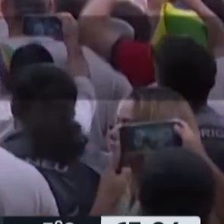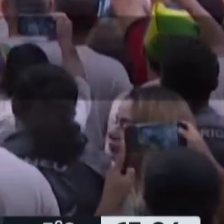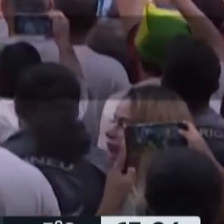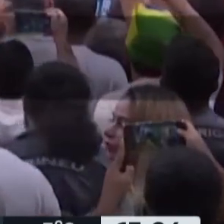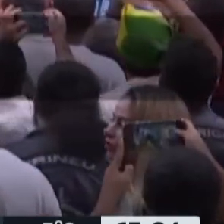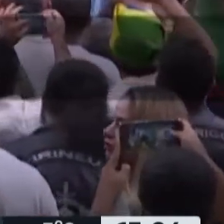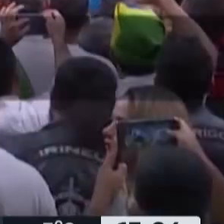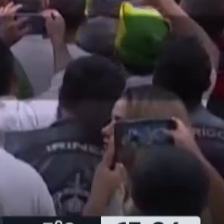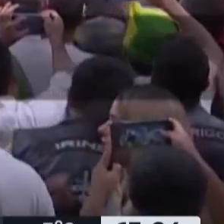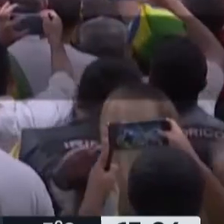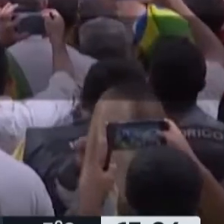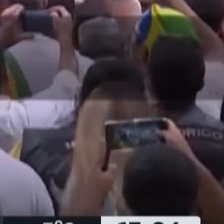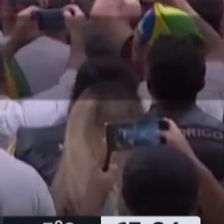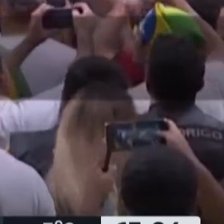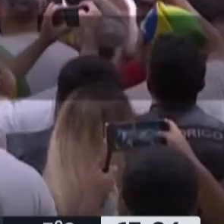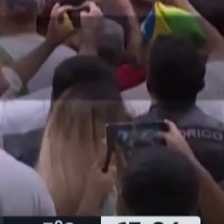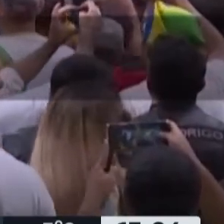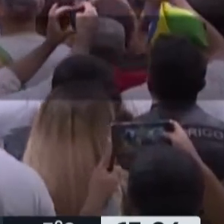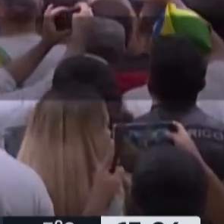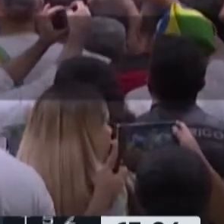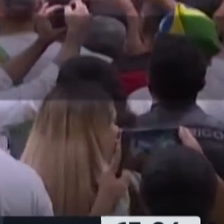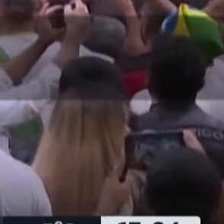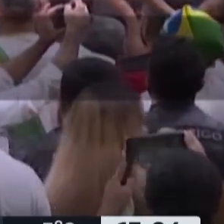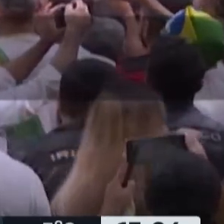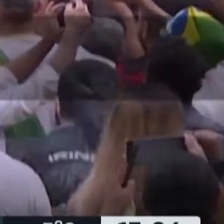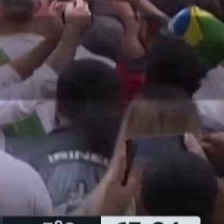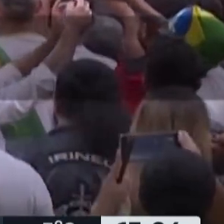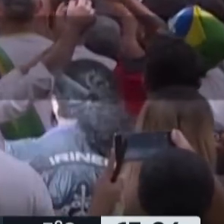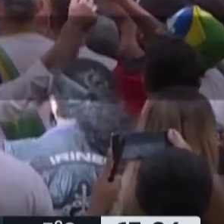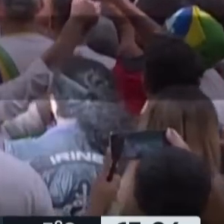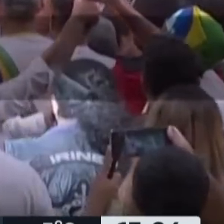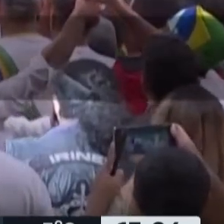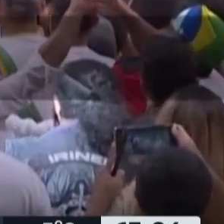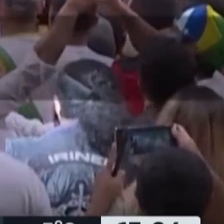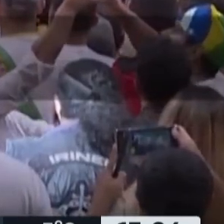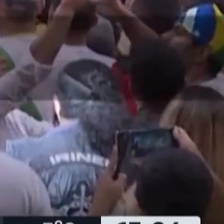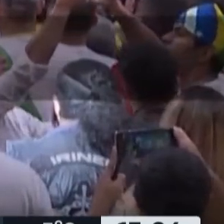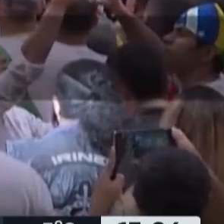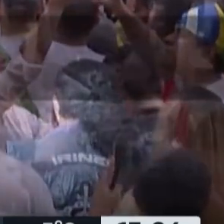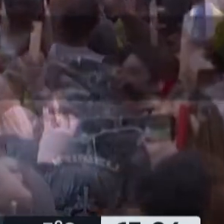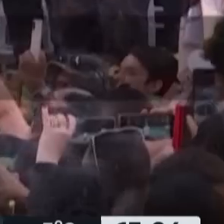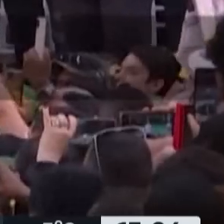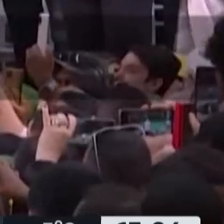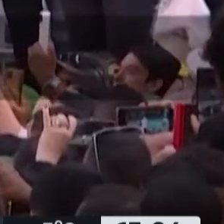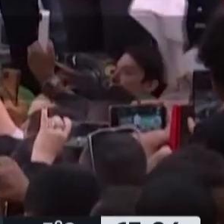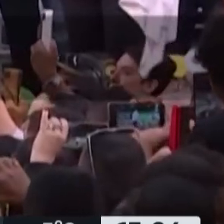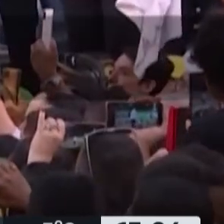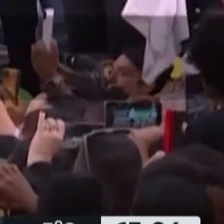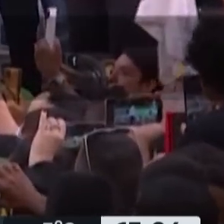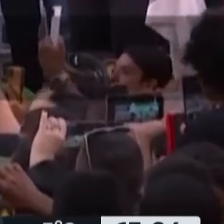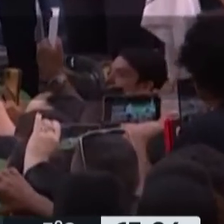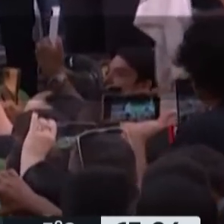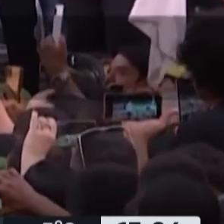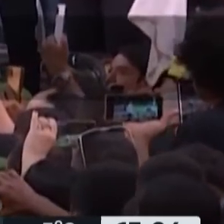Tem que entender que quem faz as leis é o Poder Executivo e o Legislativo. Temos que